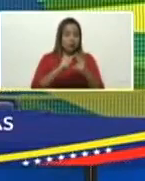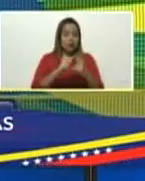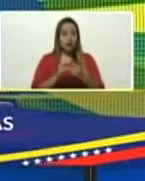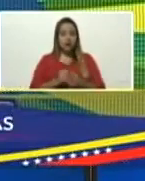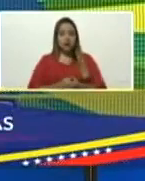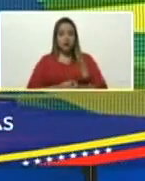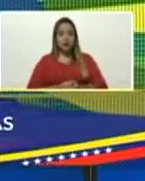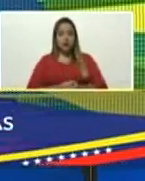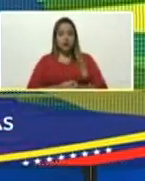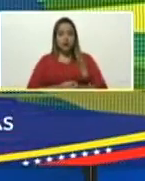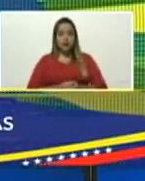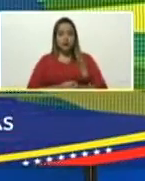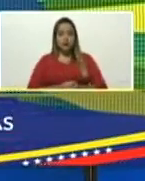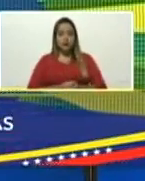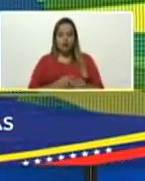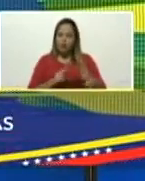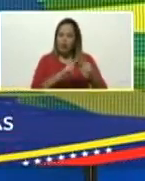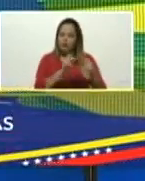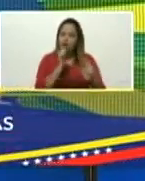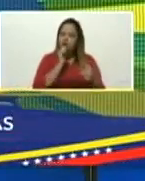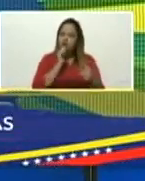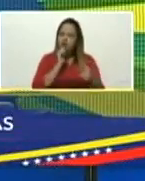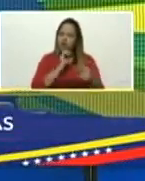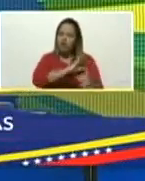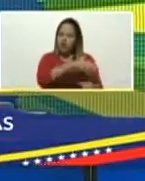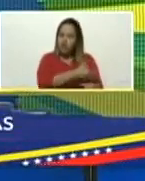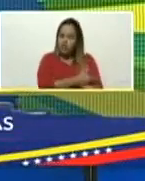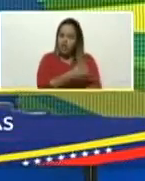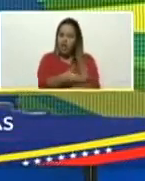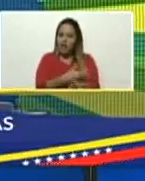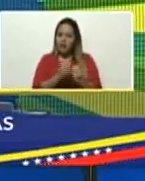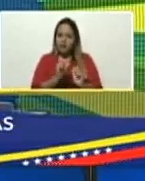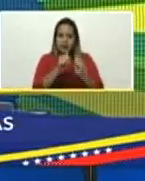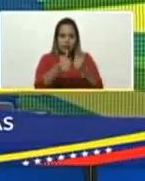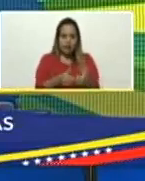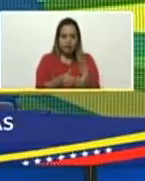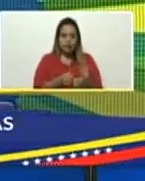las fuerzas que ya se habían constituido.